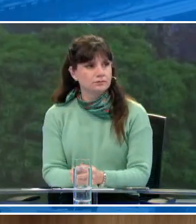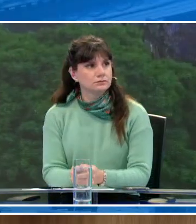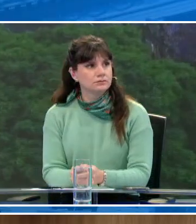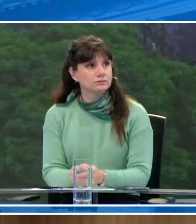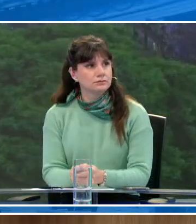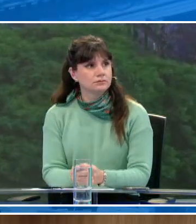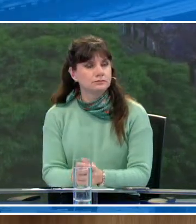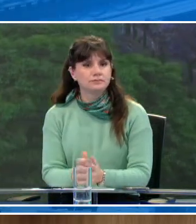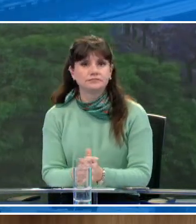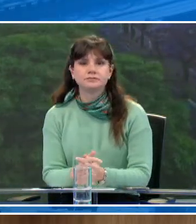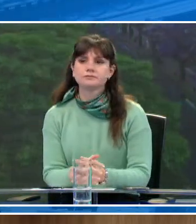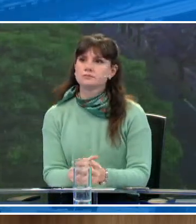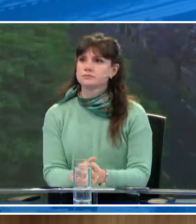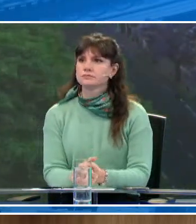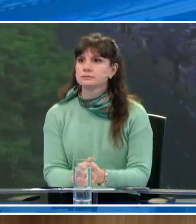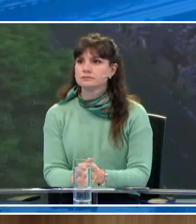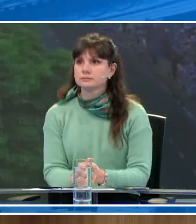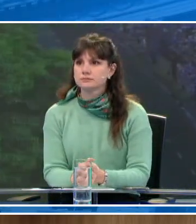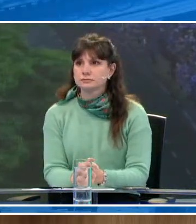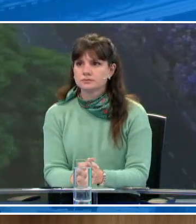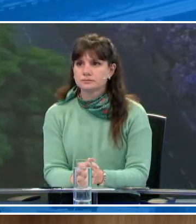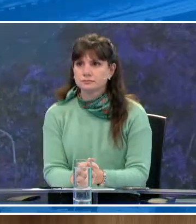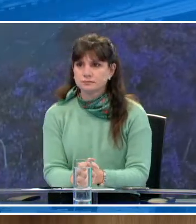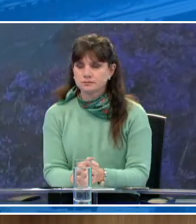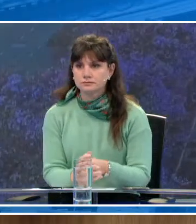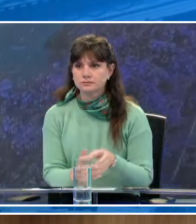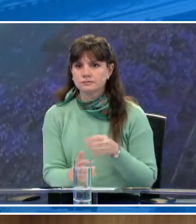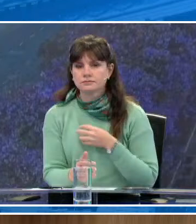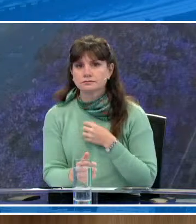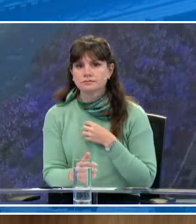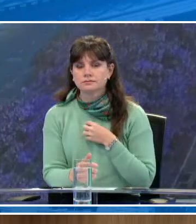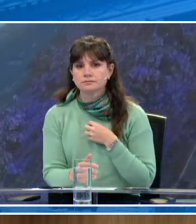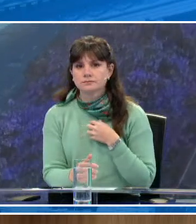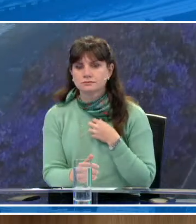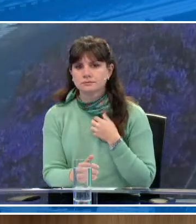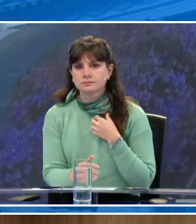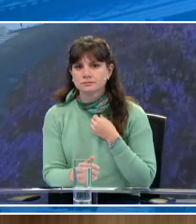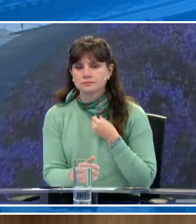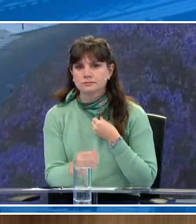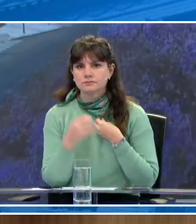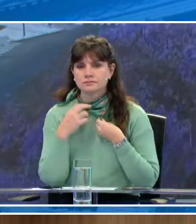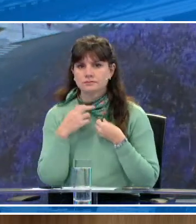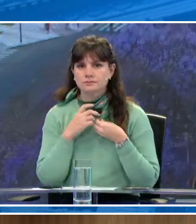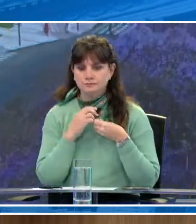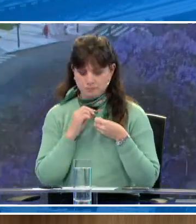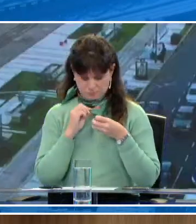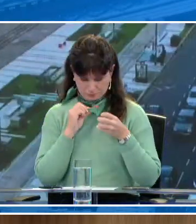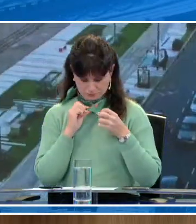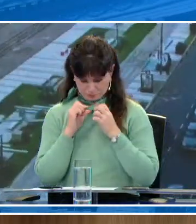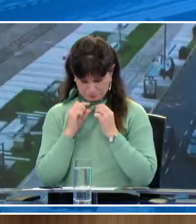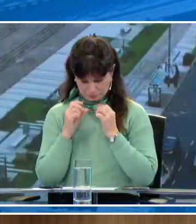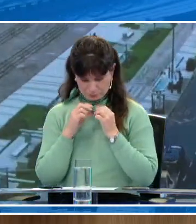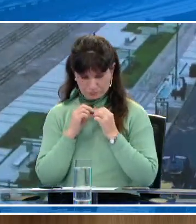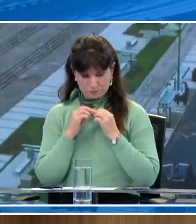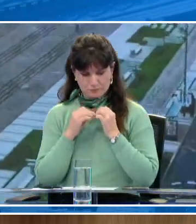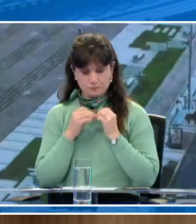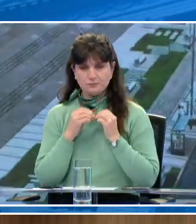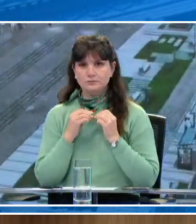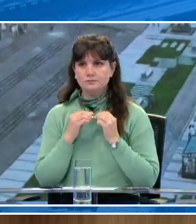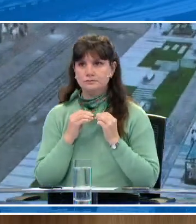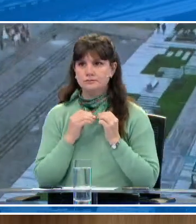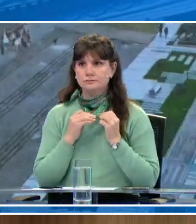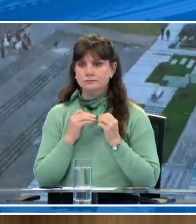Bueno, ahí tenemos autoridades de la comisión, les recuerdo, Comisión de Ciencia